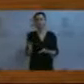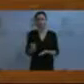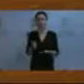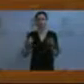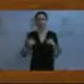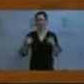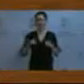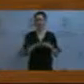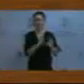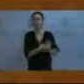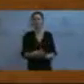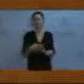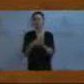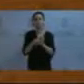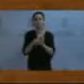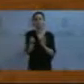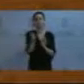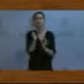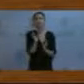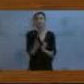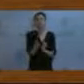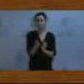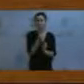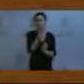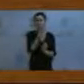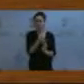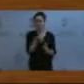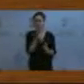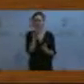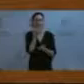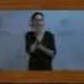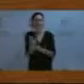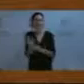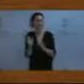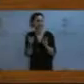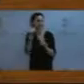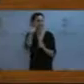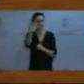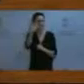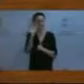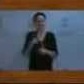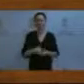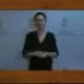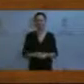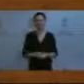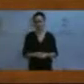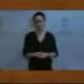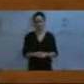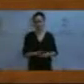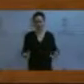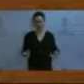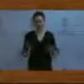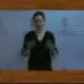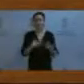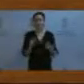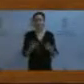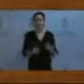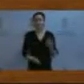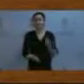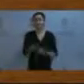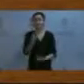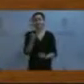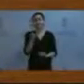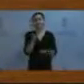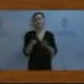y retribuidos a tal efecto. Y, bueno, yo creo que hay ejemplos que son conocidos por todos. Yo puedo ponerles algunos, solo por